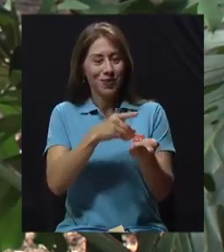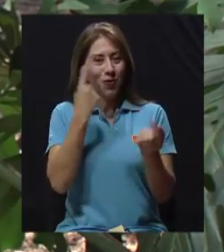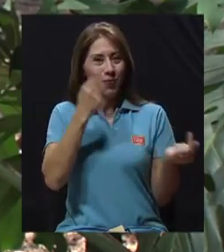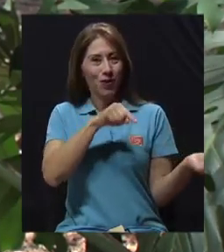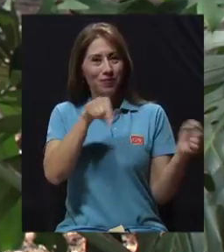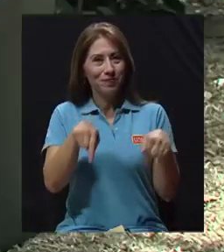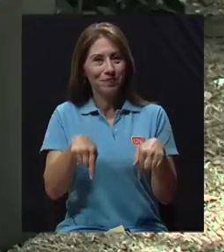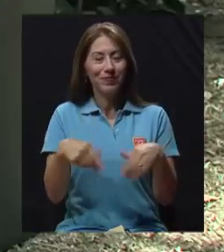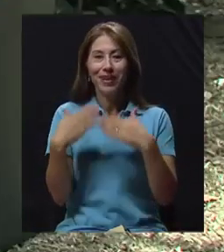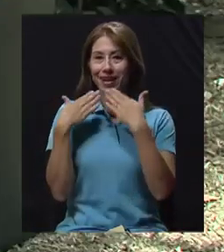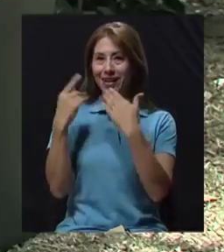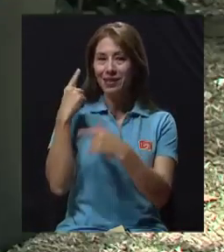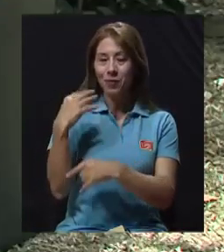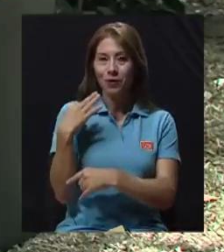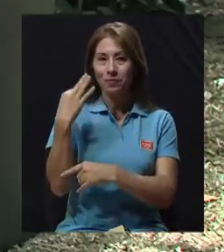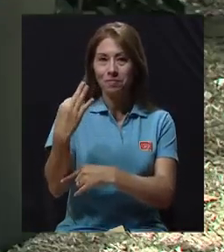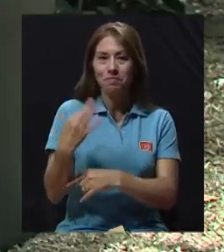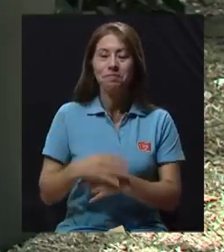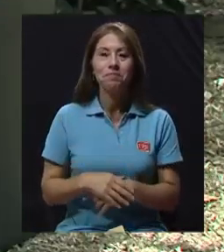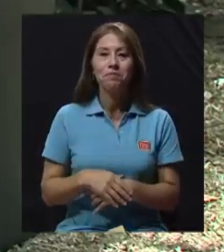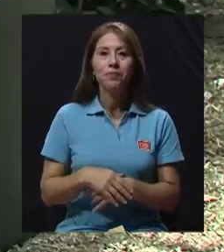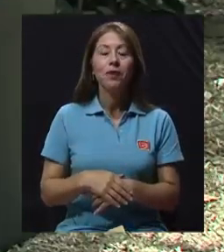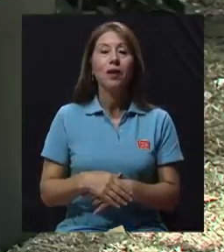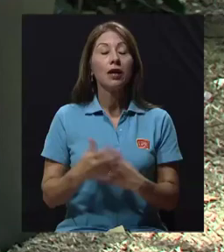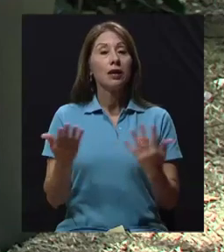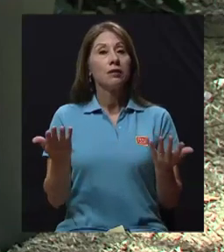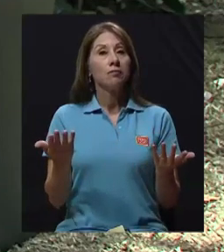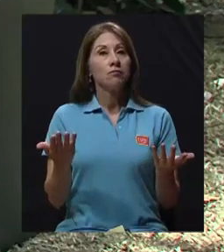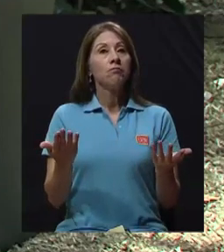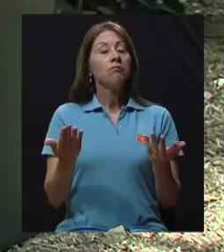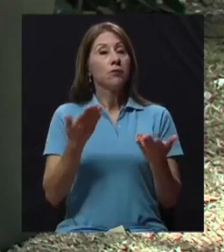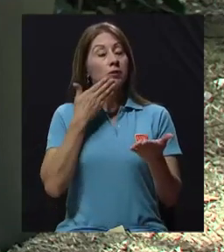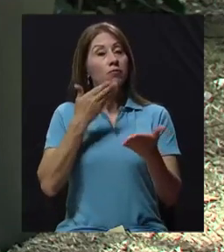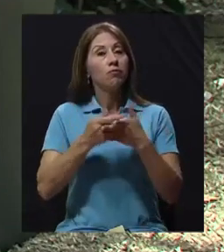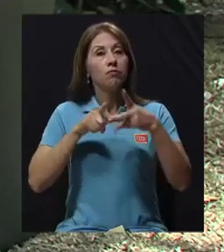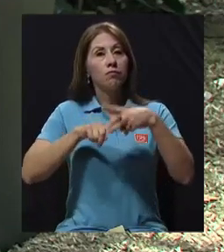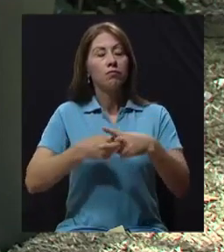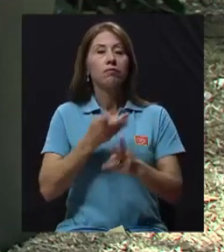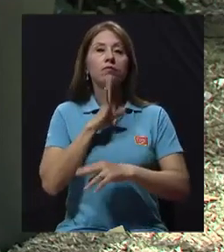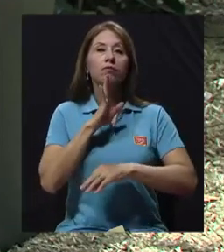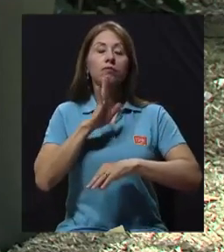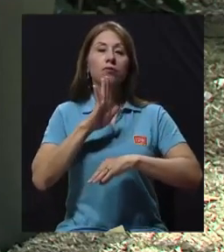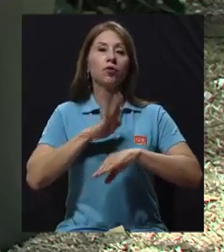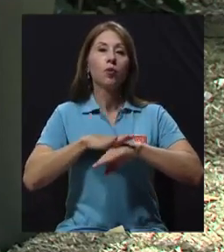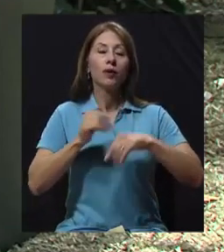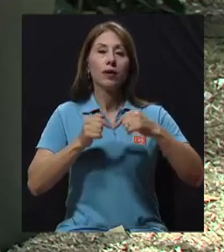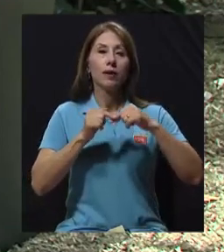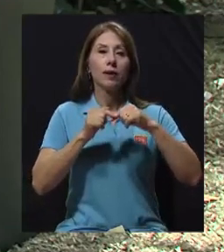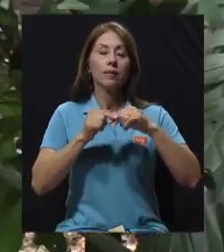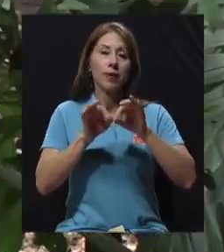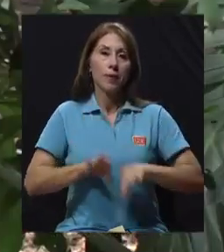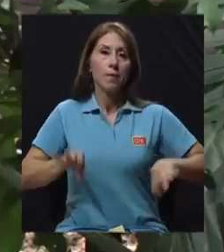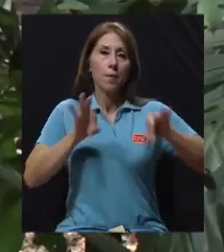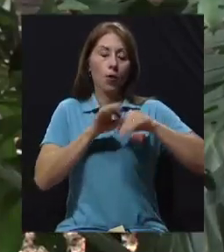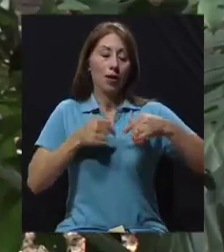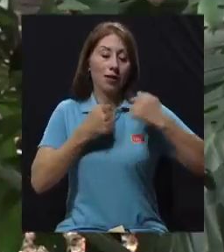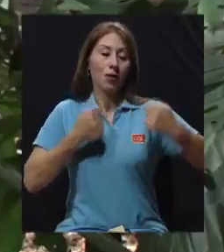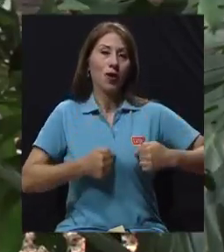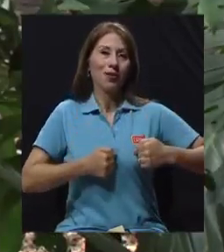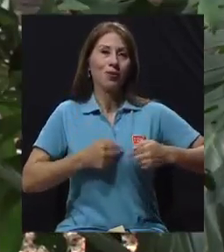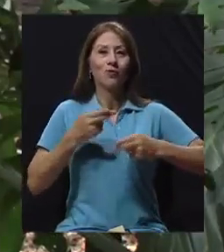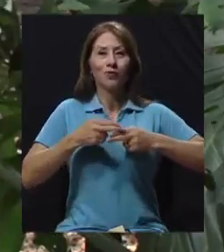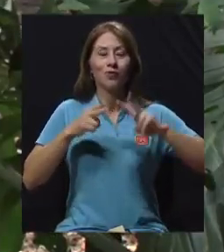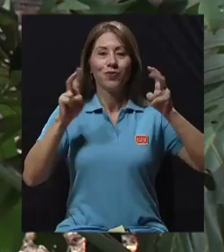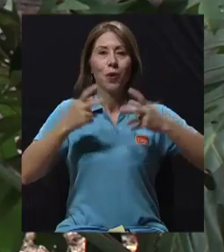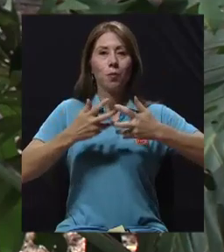gentileza de acompañarnos. Mucho gusto, gracias por la invitación. Doctor, yo creo que sería muy oportuno empezar a hablar sobre la importancia del corazón, porque se le conoce